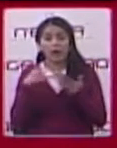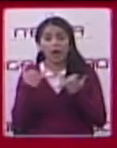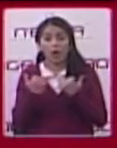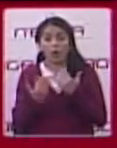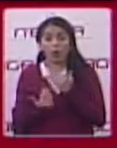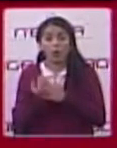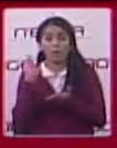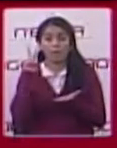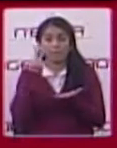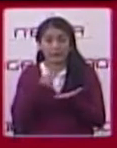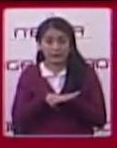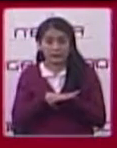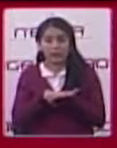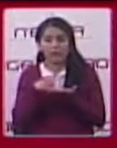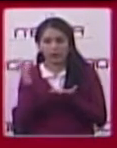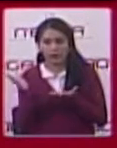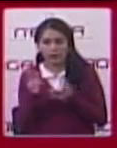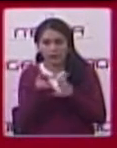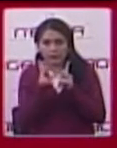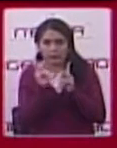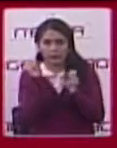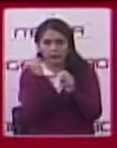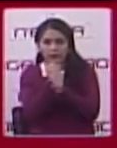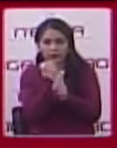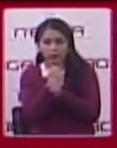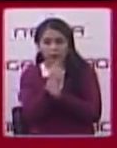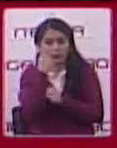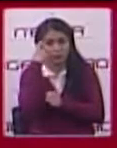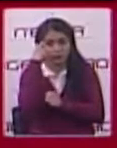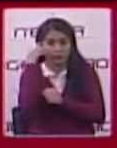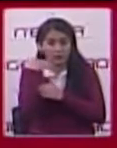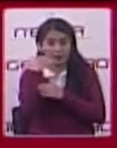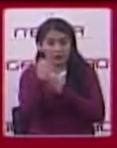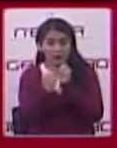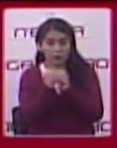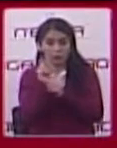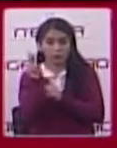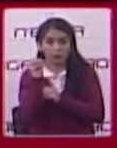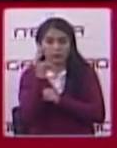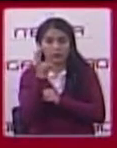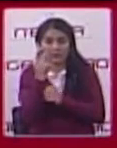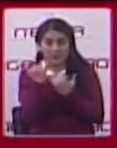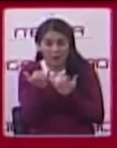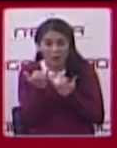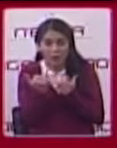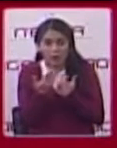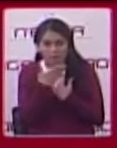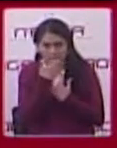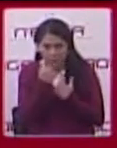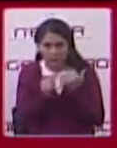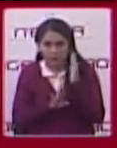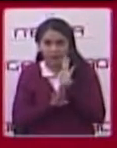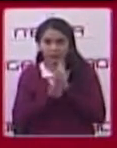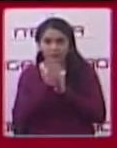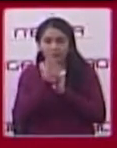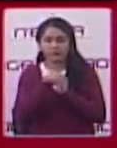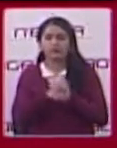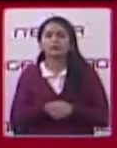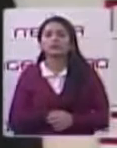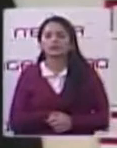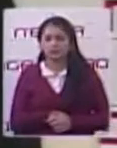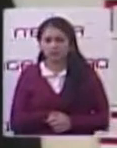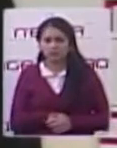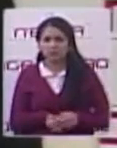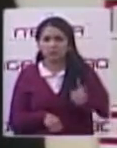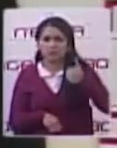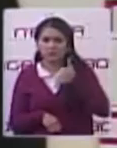su criterio son esas premisas de que será un 2017 de oportunidades? Absolutamente, con cautela, ¿no? Van a haber cambios,